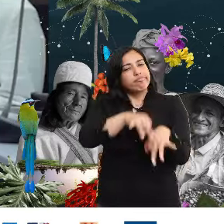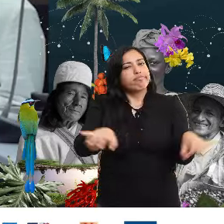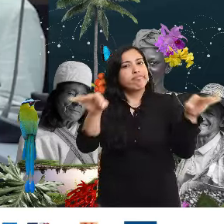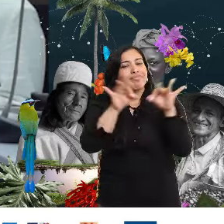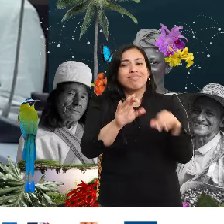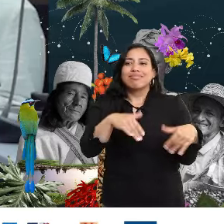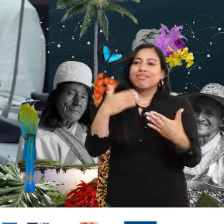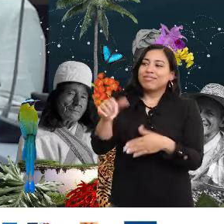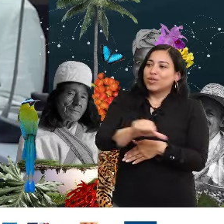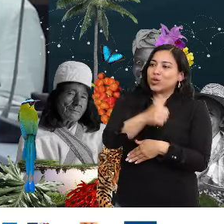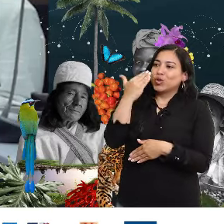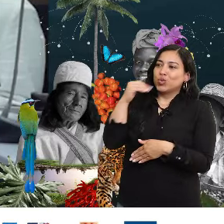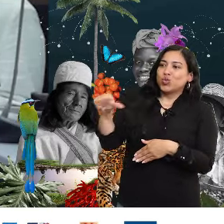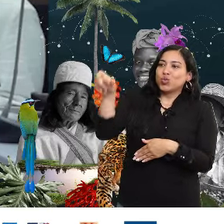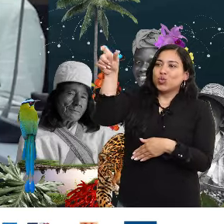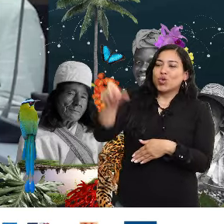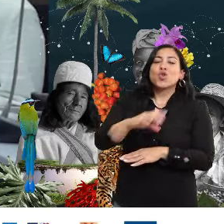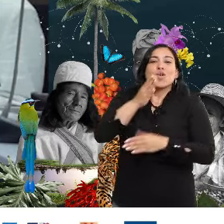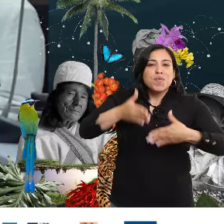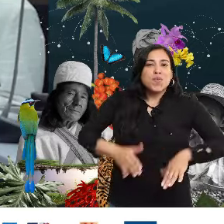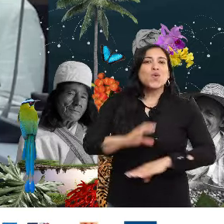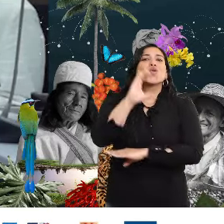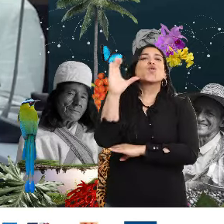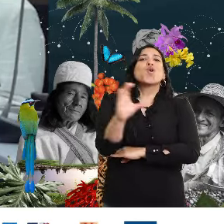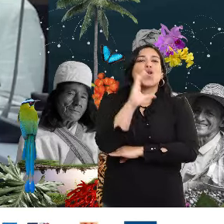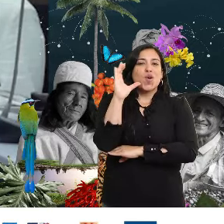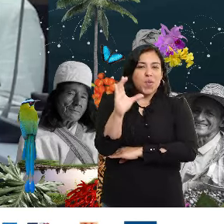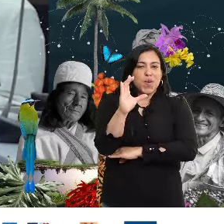Boricho, colombiana de nacimiento, ahorita